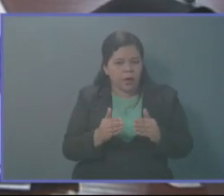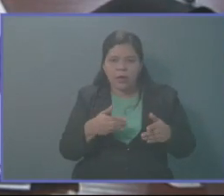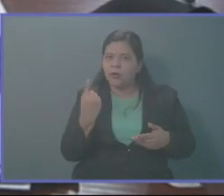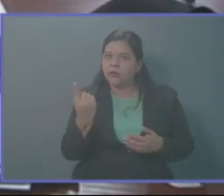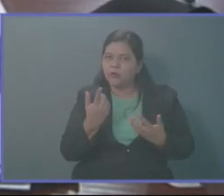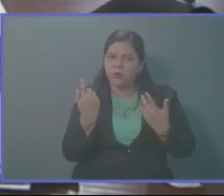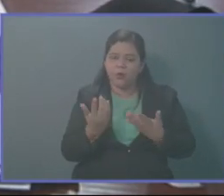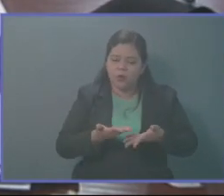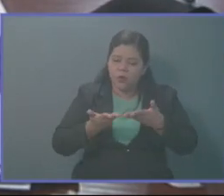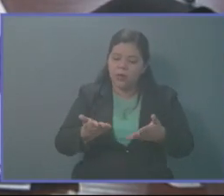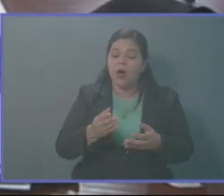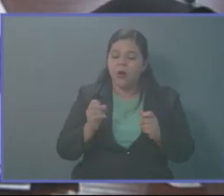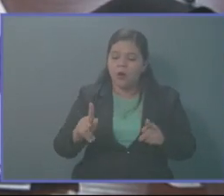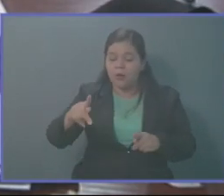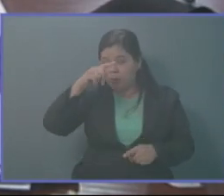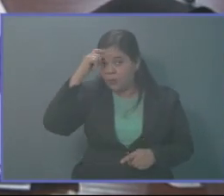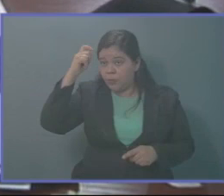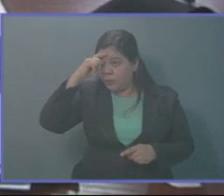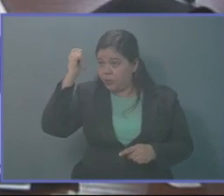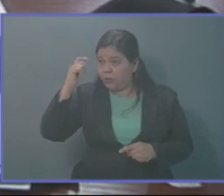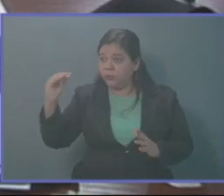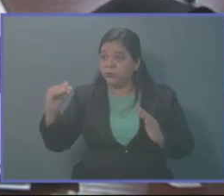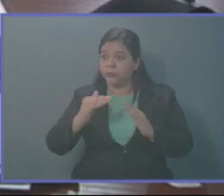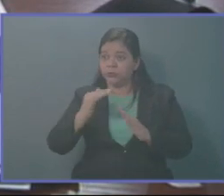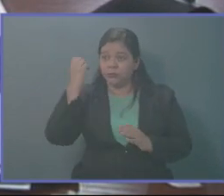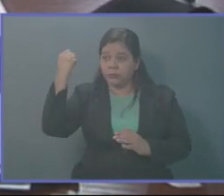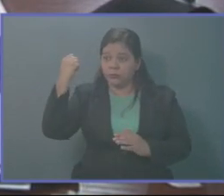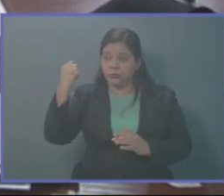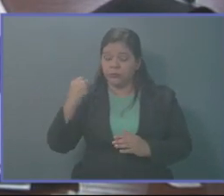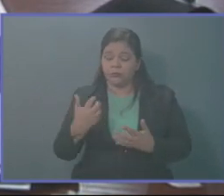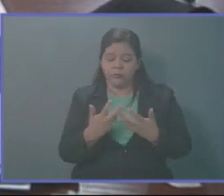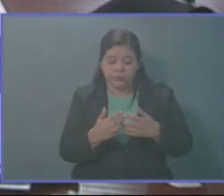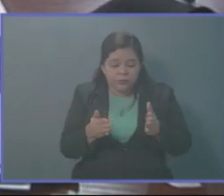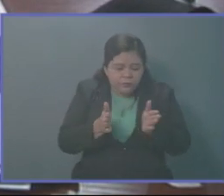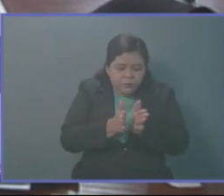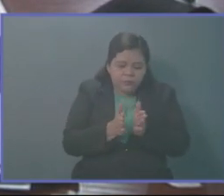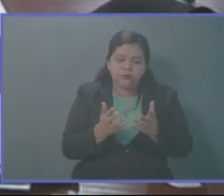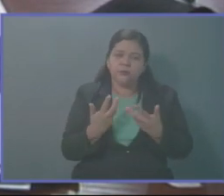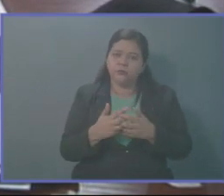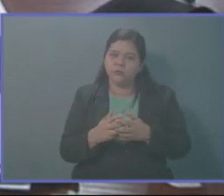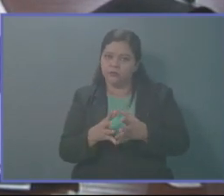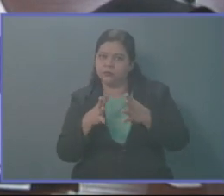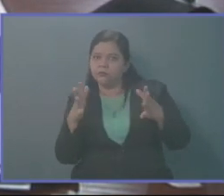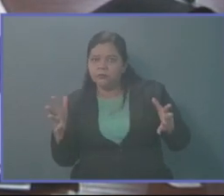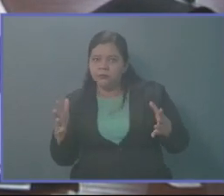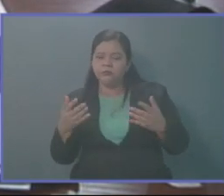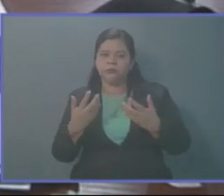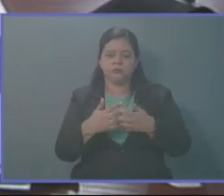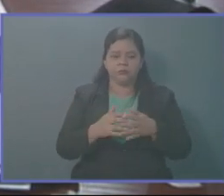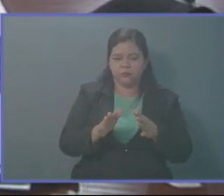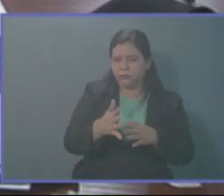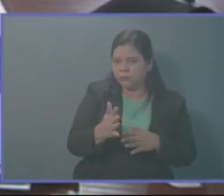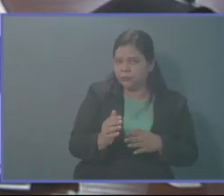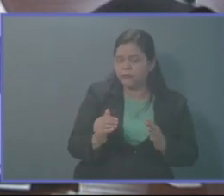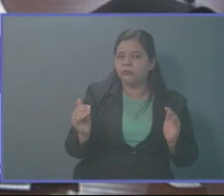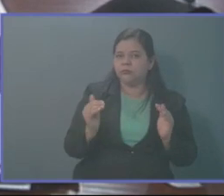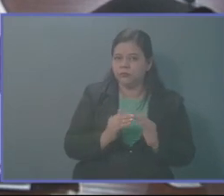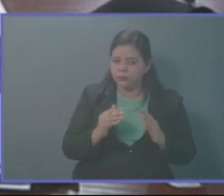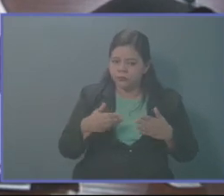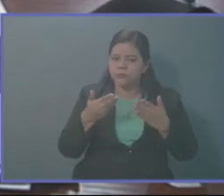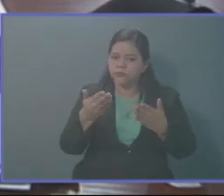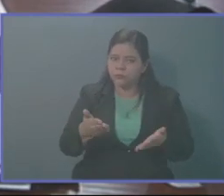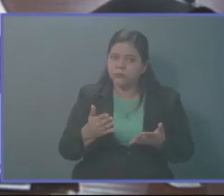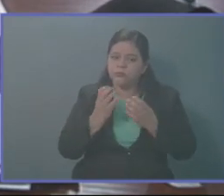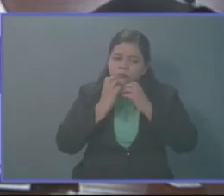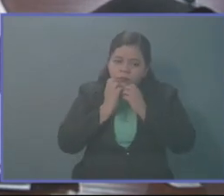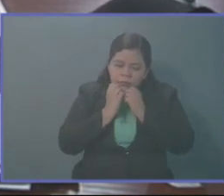oportunidades. Tanto es importante una micro, pequeña, mediana, como una gran empresa para preservar